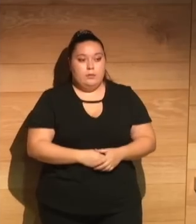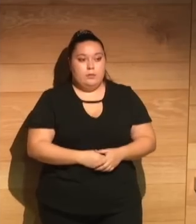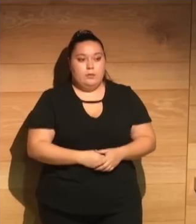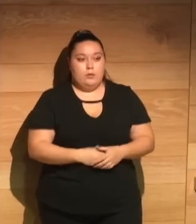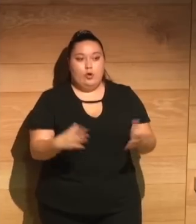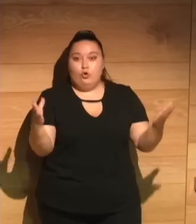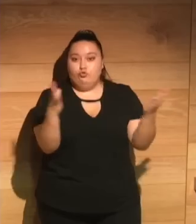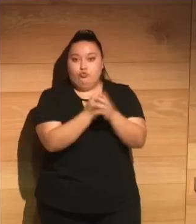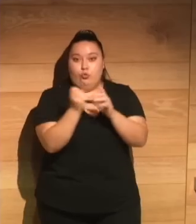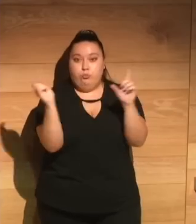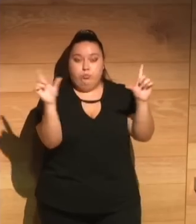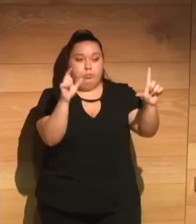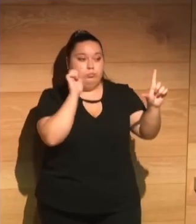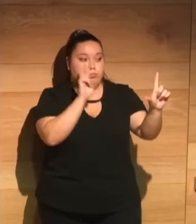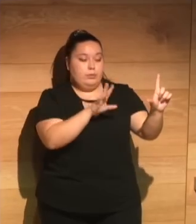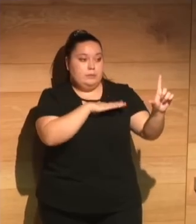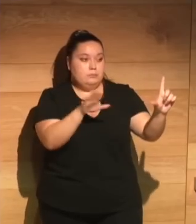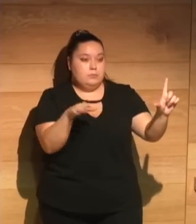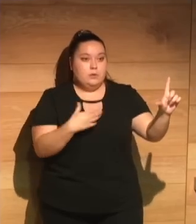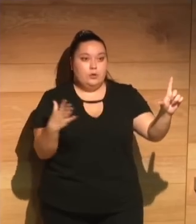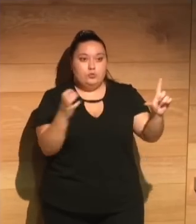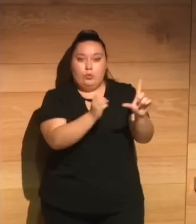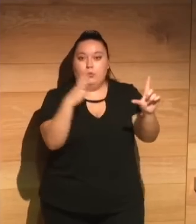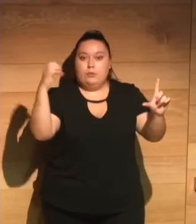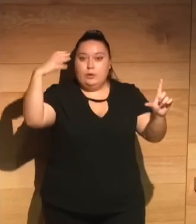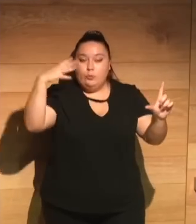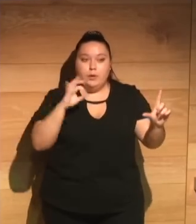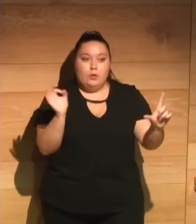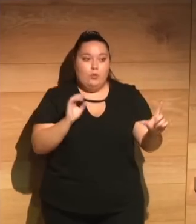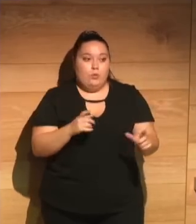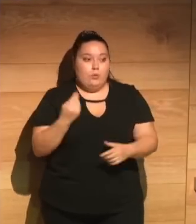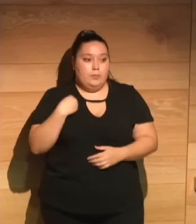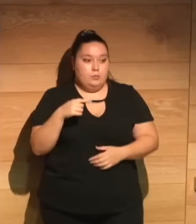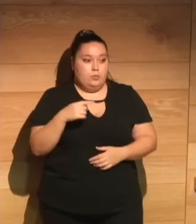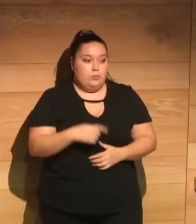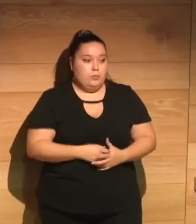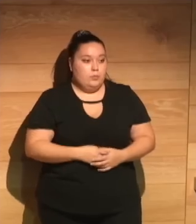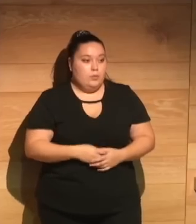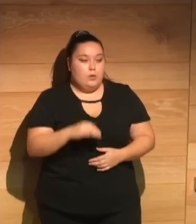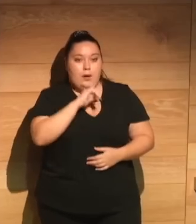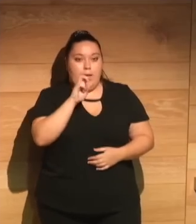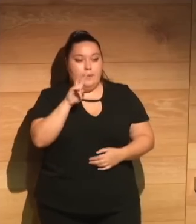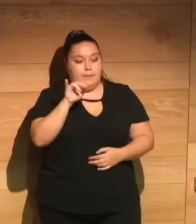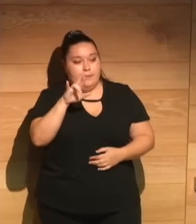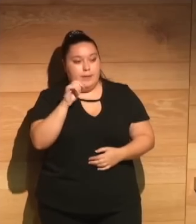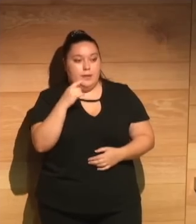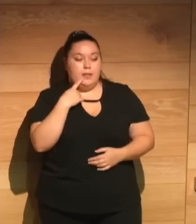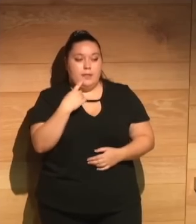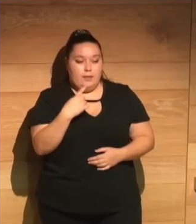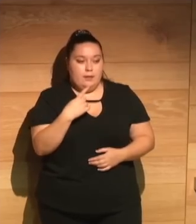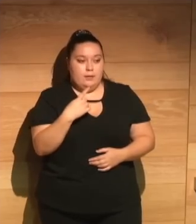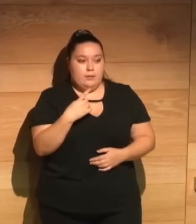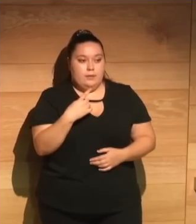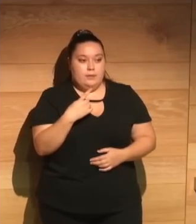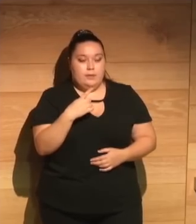que lo coja todo lo más posible, que zoom. Lo ilumine cuando... todo y ya está. O, nosotros vemos como decía Javier Cansado, que me acuerdo mucho que me lo ha dicho